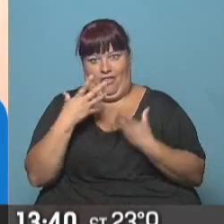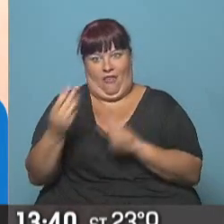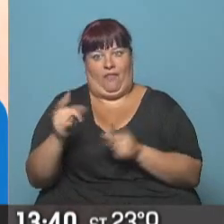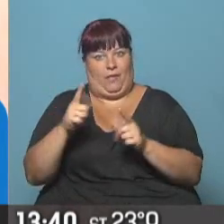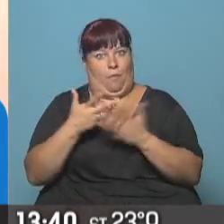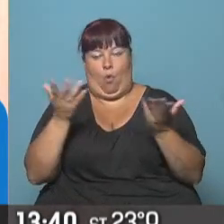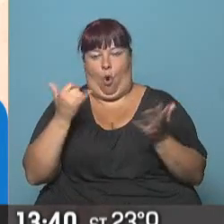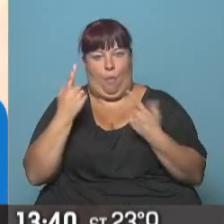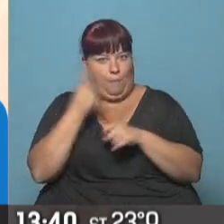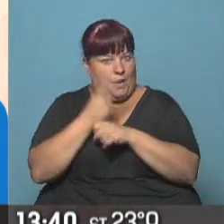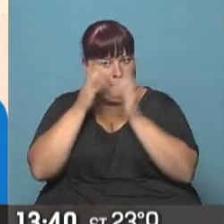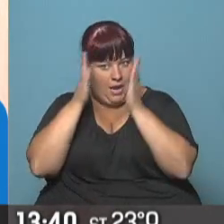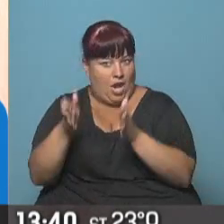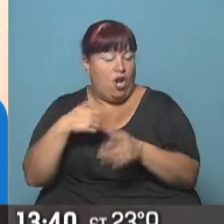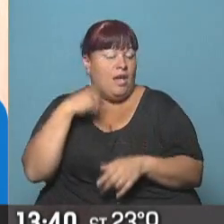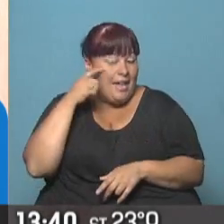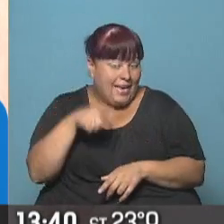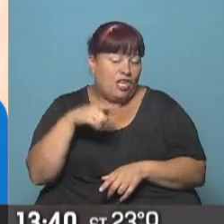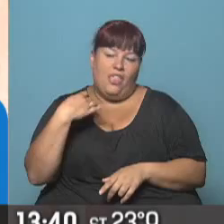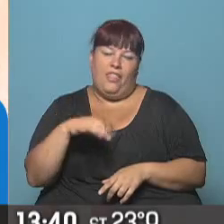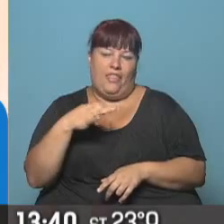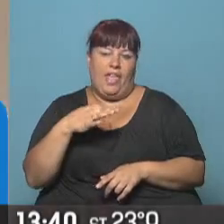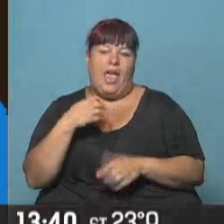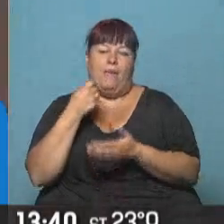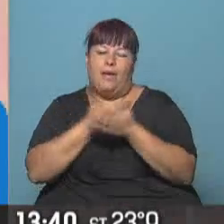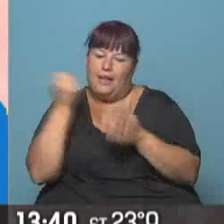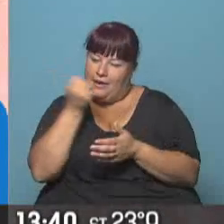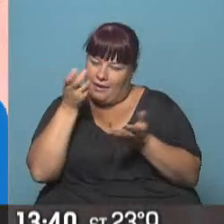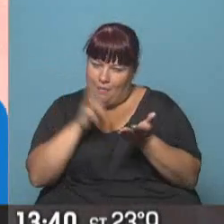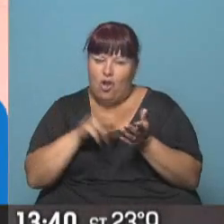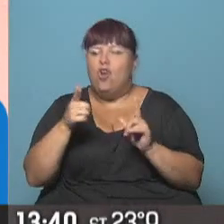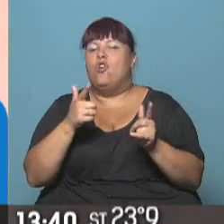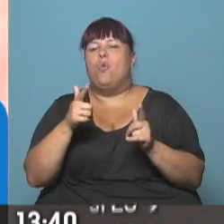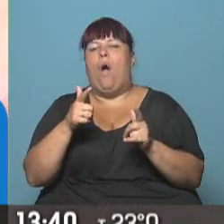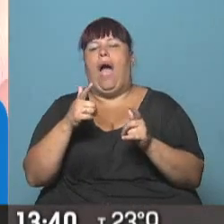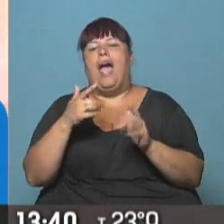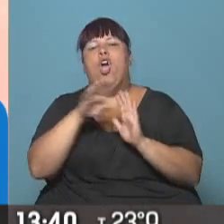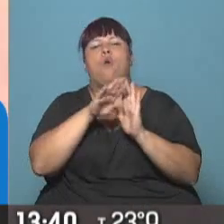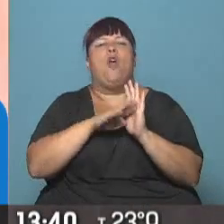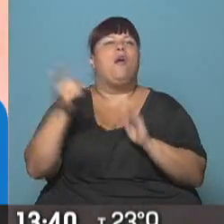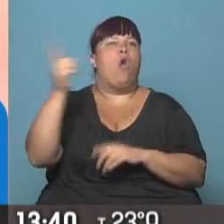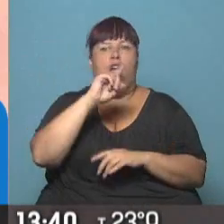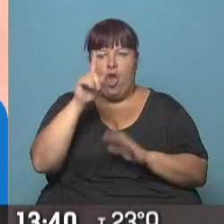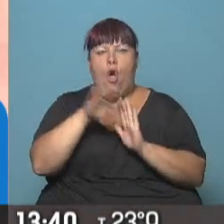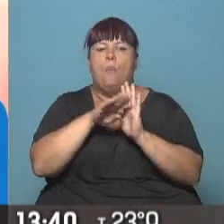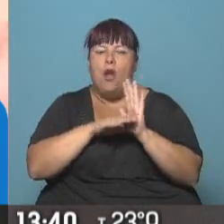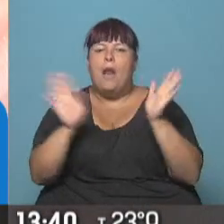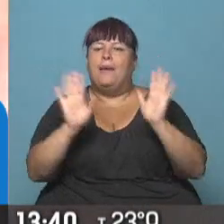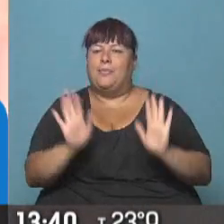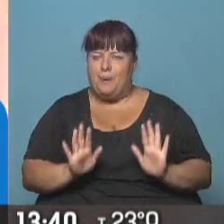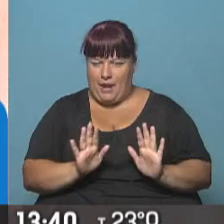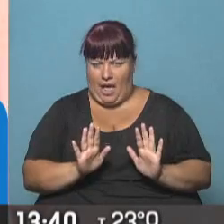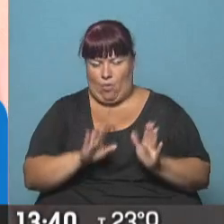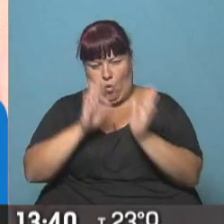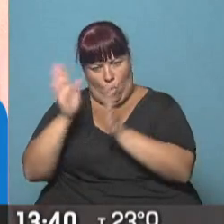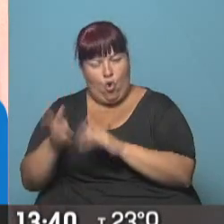televisión pública y en ese marco me parece que tenemos que hacer mucho hincapié. Acá no hay una programación inexistente, es una programación que se está preparando,